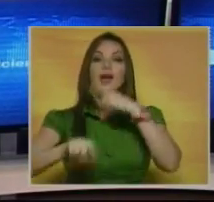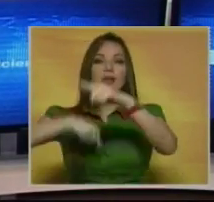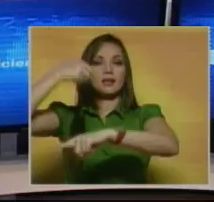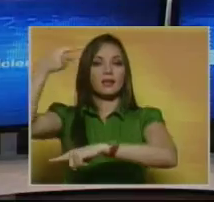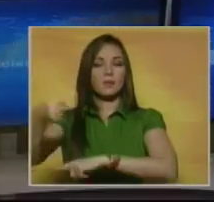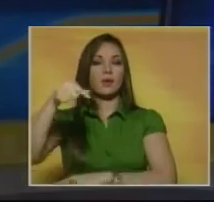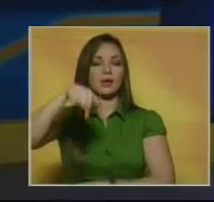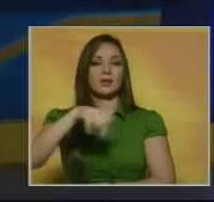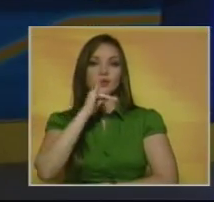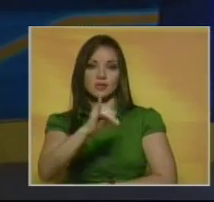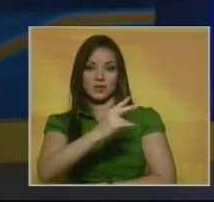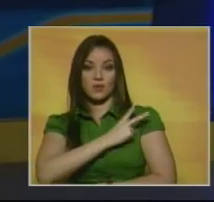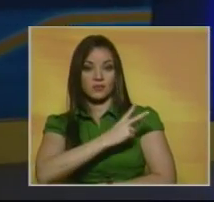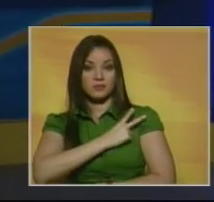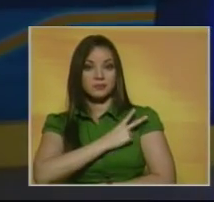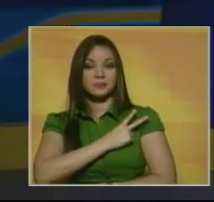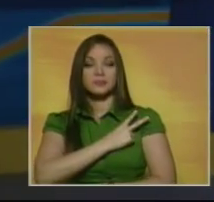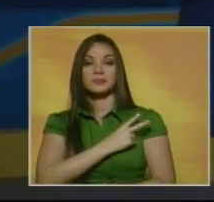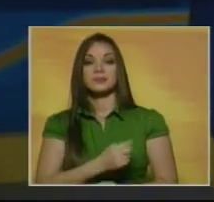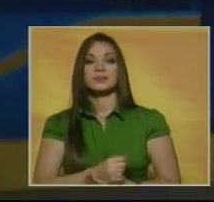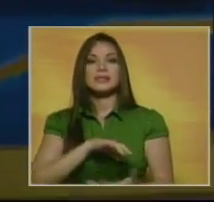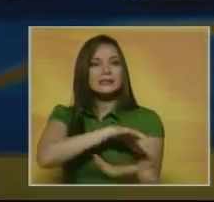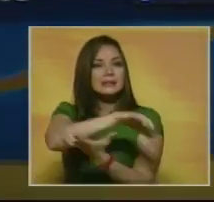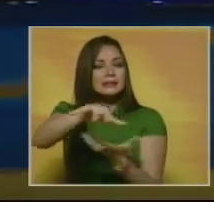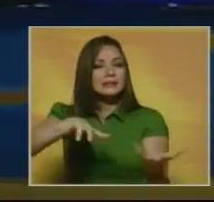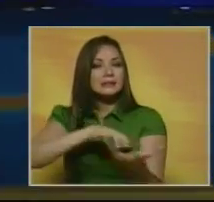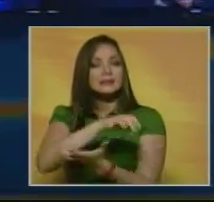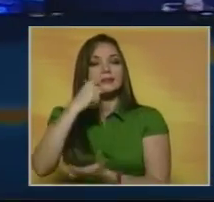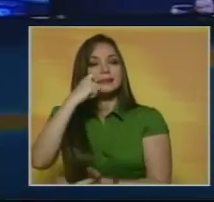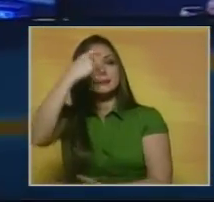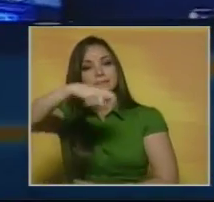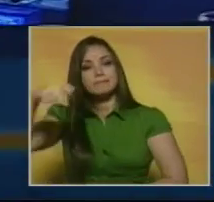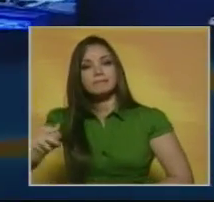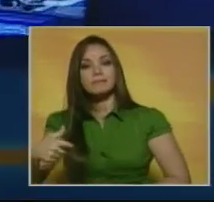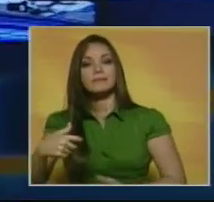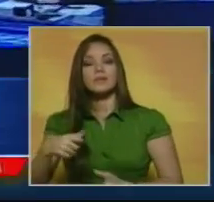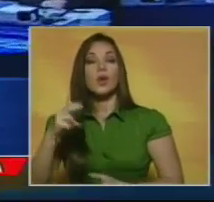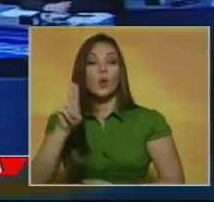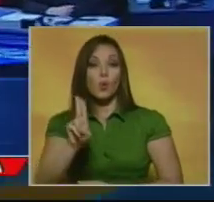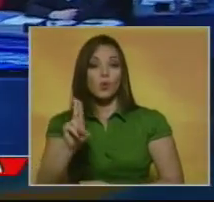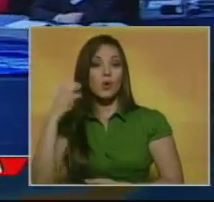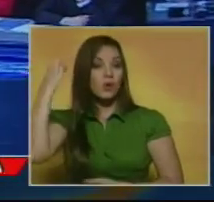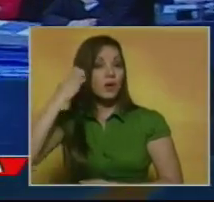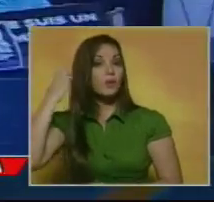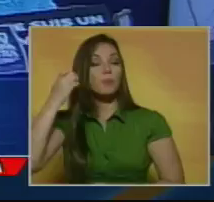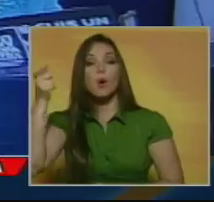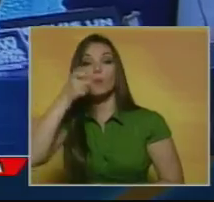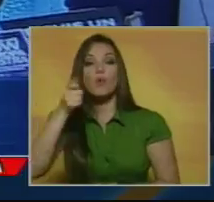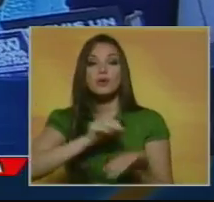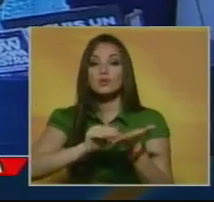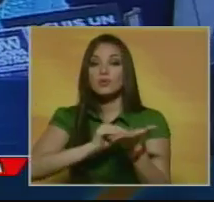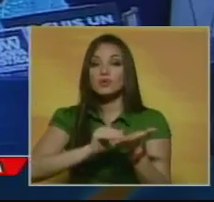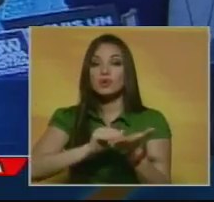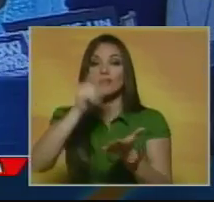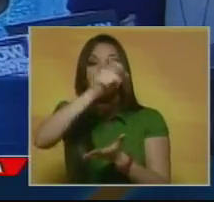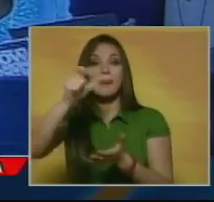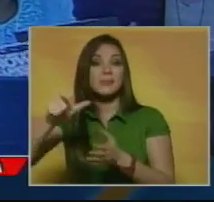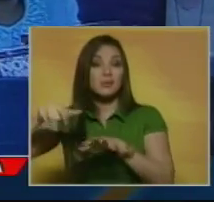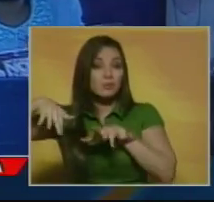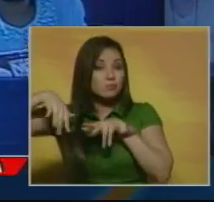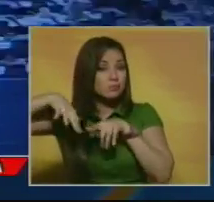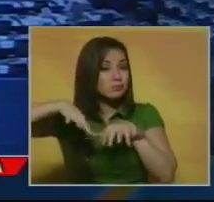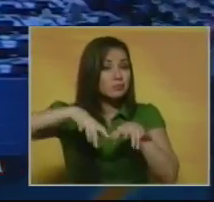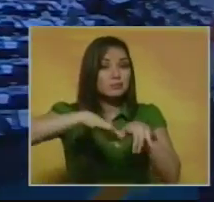más adelante en su noticiero Venevisión. Crisis humanitaria. Unión Europea busca soluciones a migración masiva